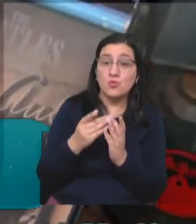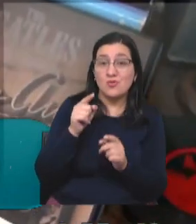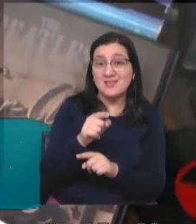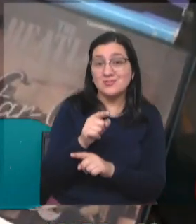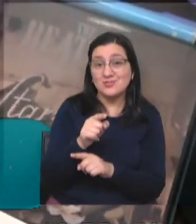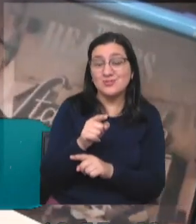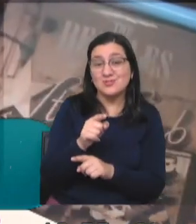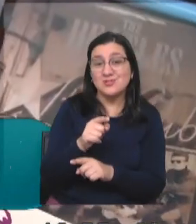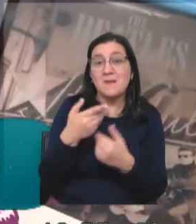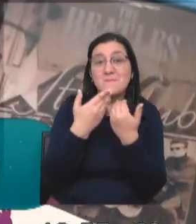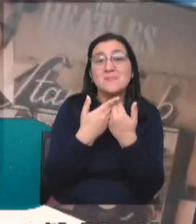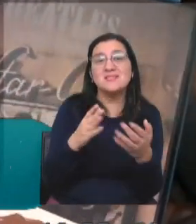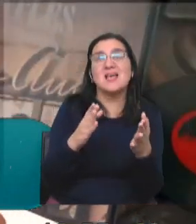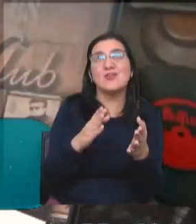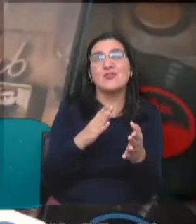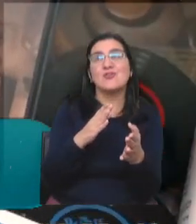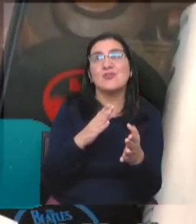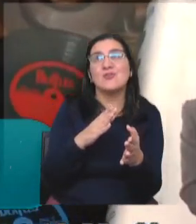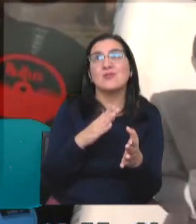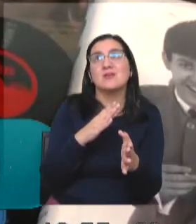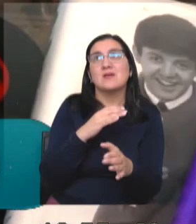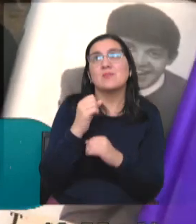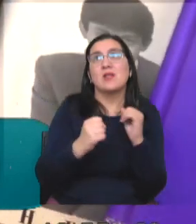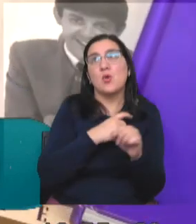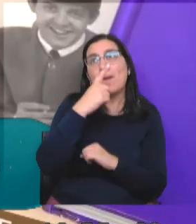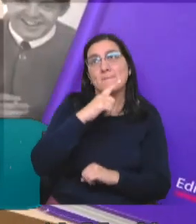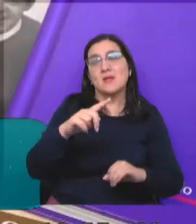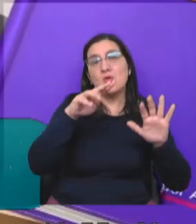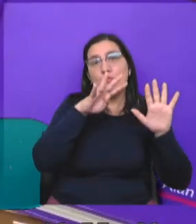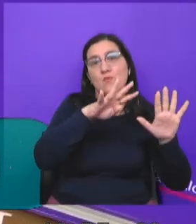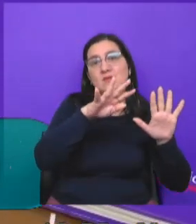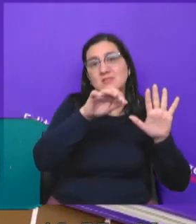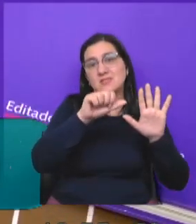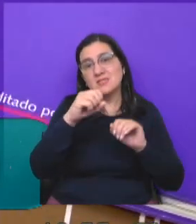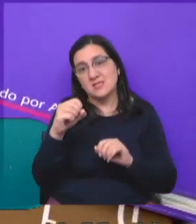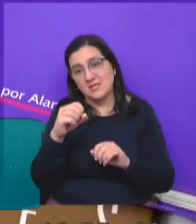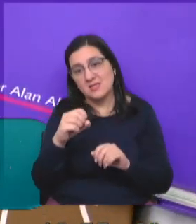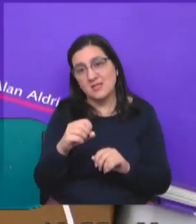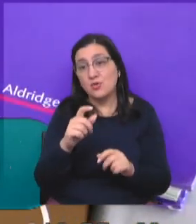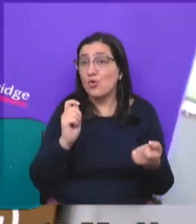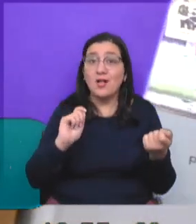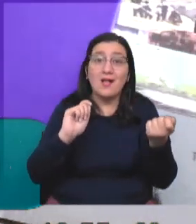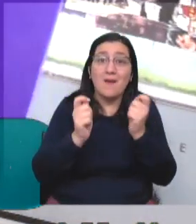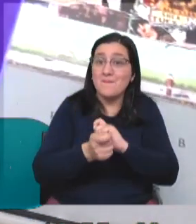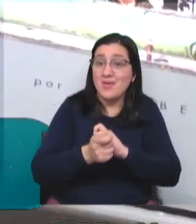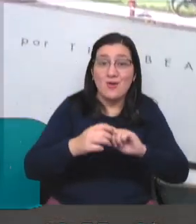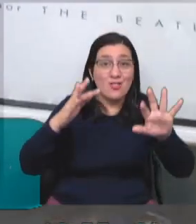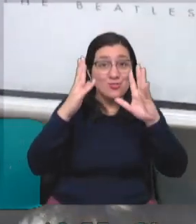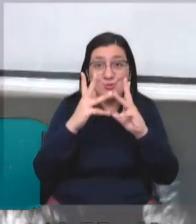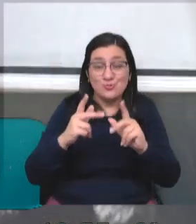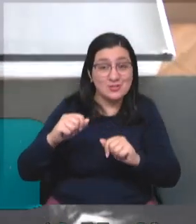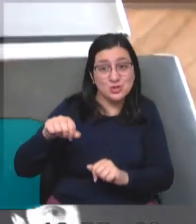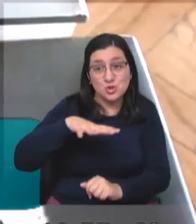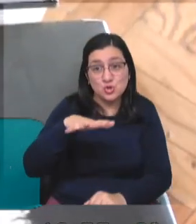tipos este arrancaron allá por el por por el 60 pero oficialmente en el 62 nos cambiaron la estructura